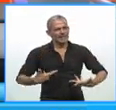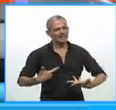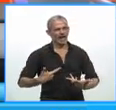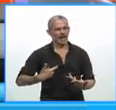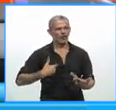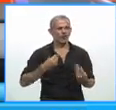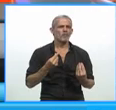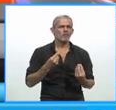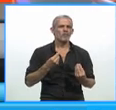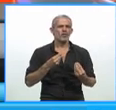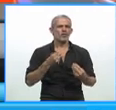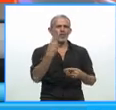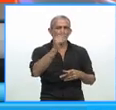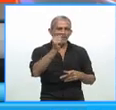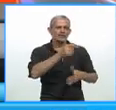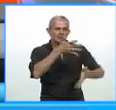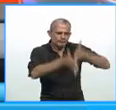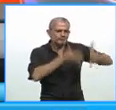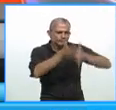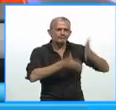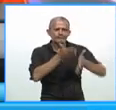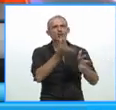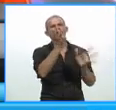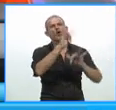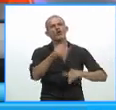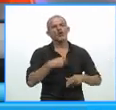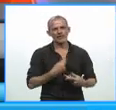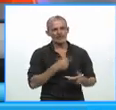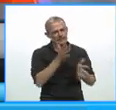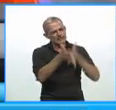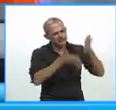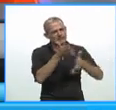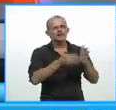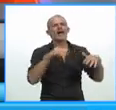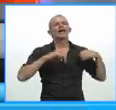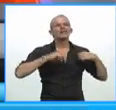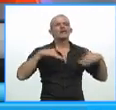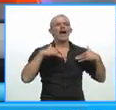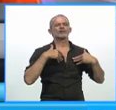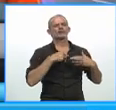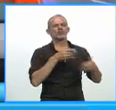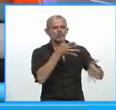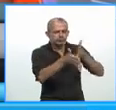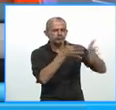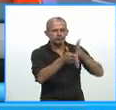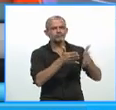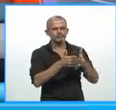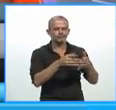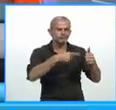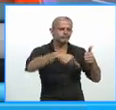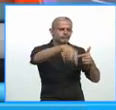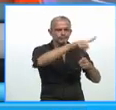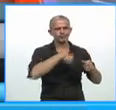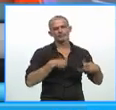había venido de un mes de rehabilitación, de estar todos los días gimnasio, kinesiología, dando vueltas por todos lados.